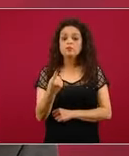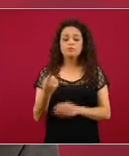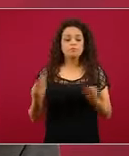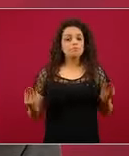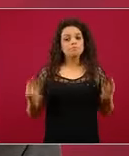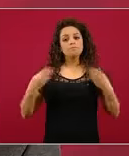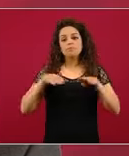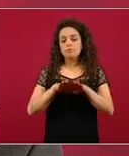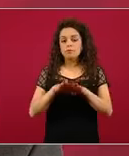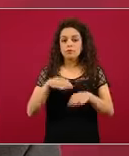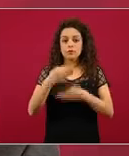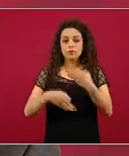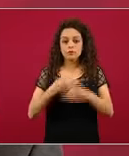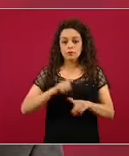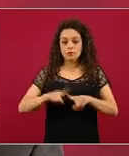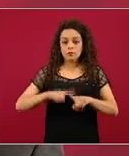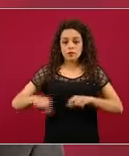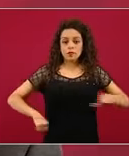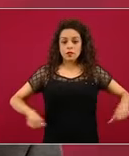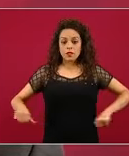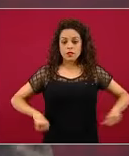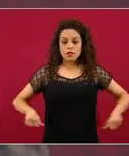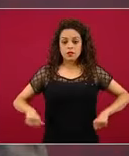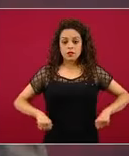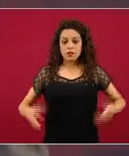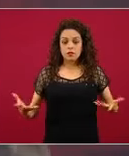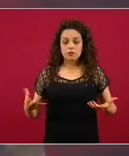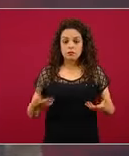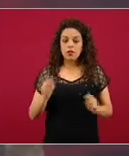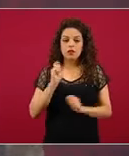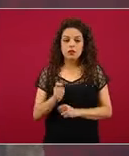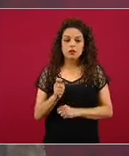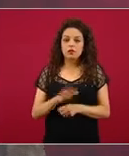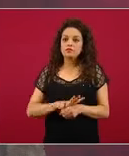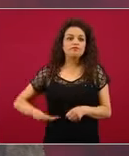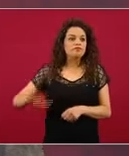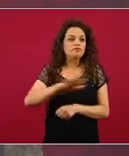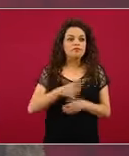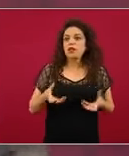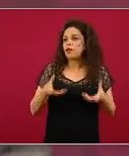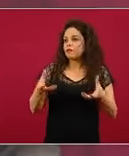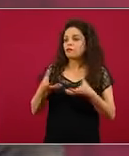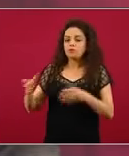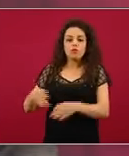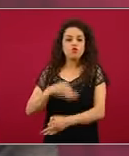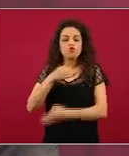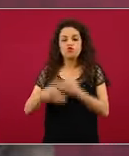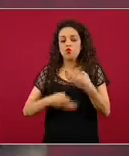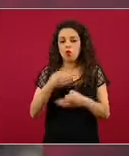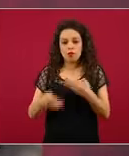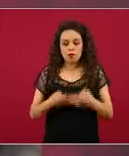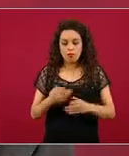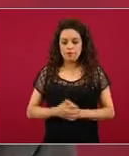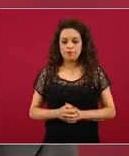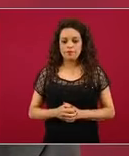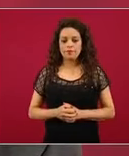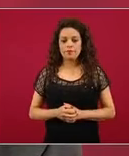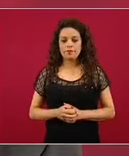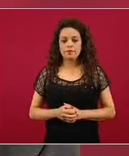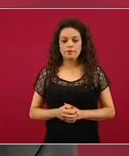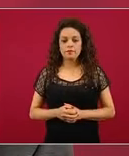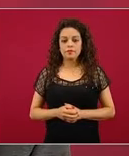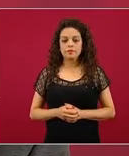las actividades de la vida pública, todas, excepto aquellas que han